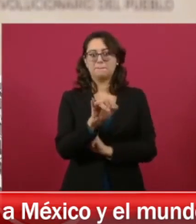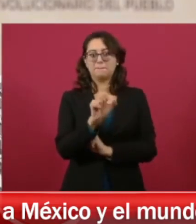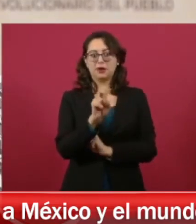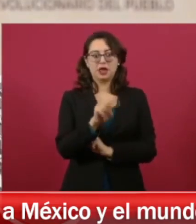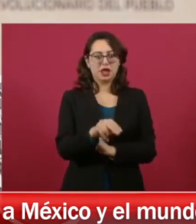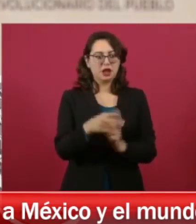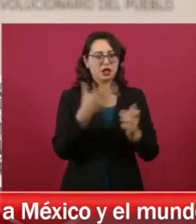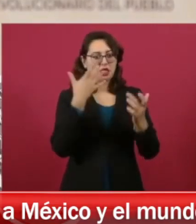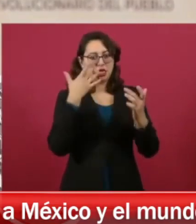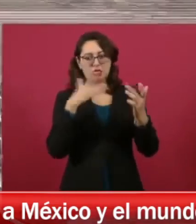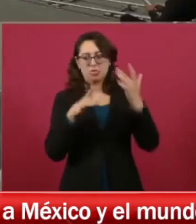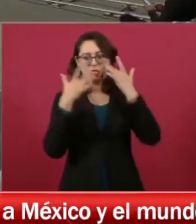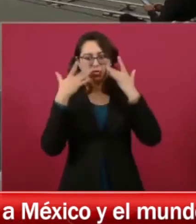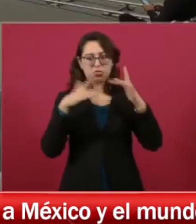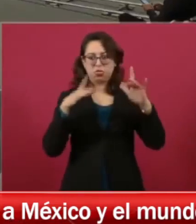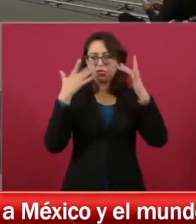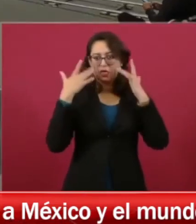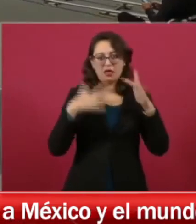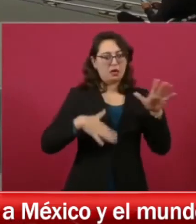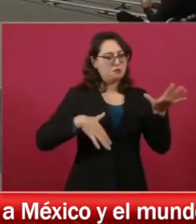unos por una razón, otros por otra,